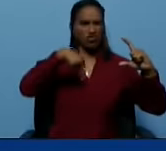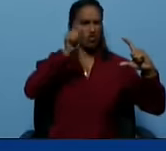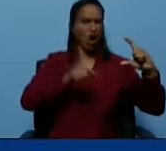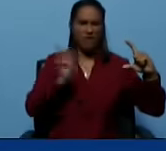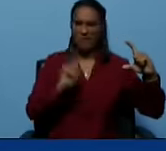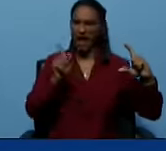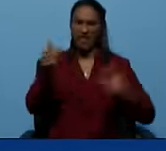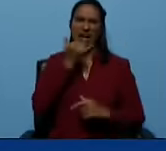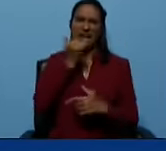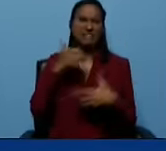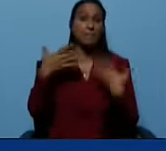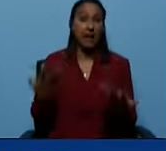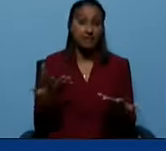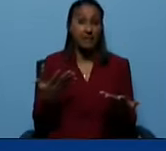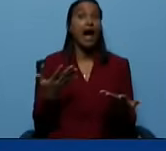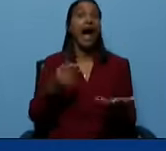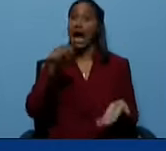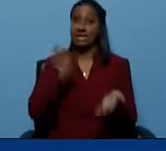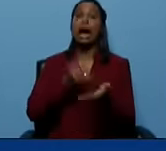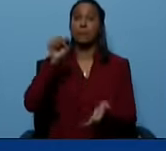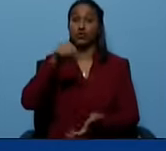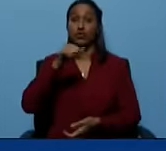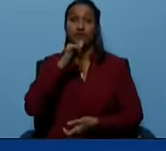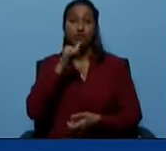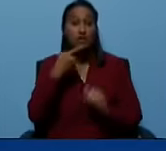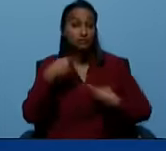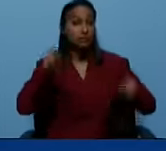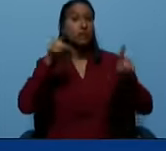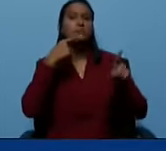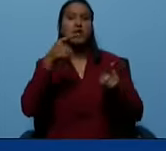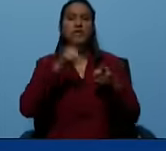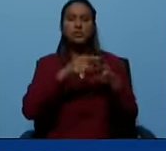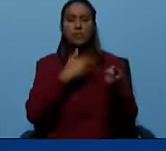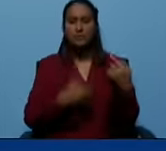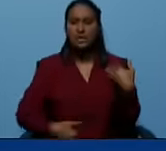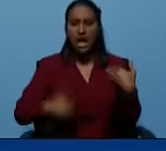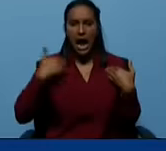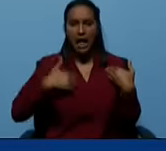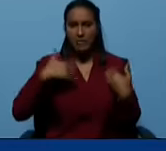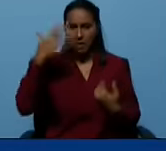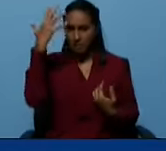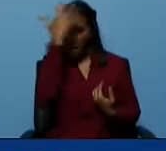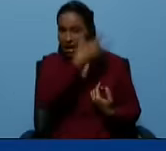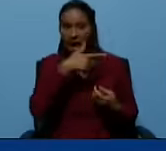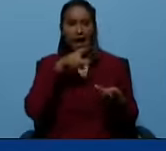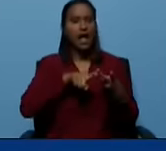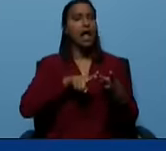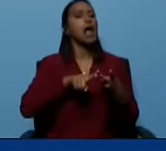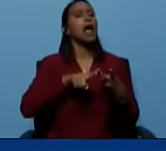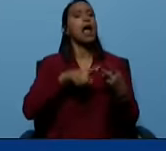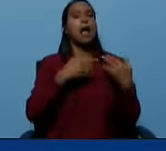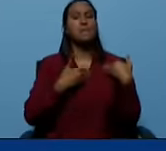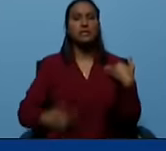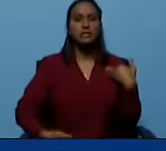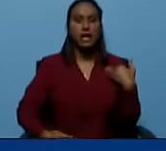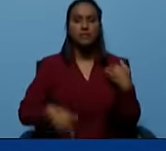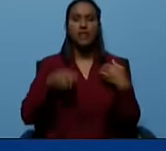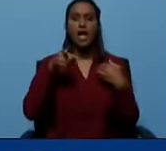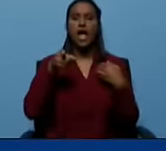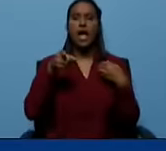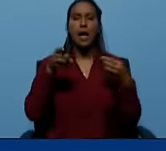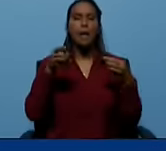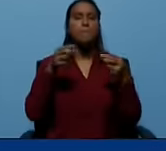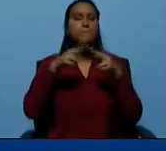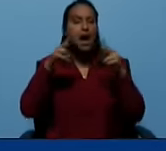Maduro? Hubiera declarado Milei, hubiera declarado el desconocido presidente de Panamá, hubiera declarado el